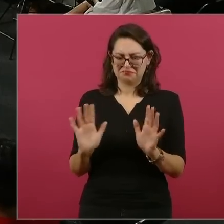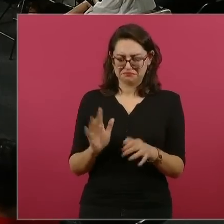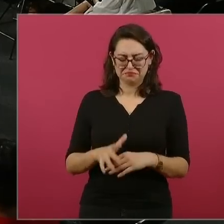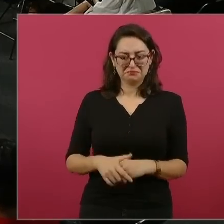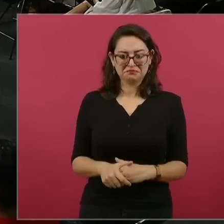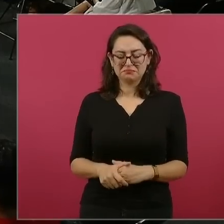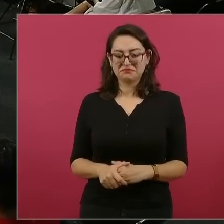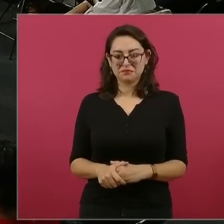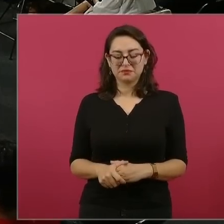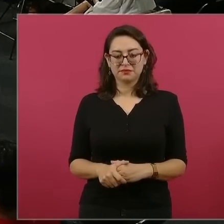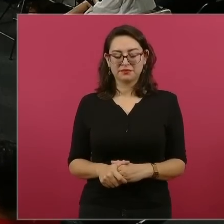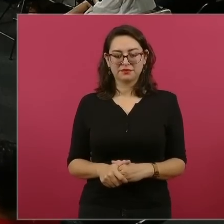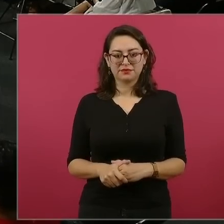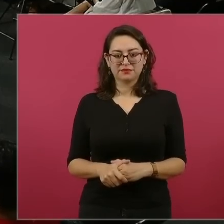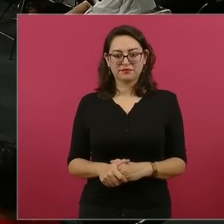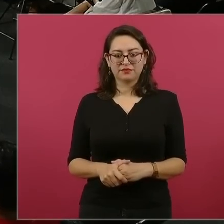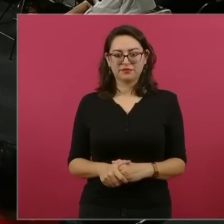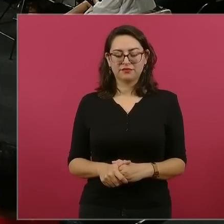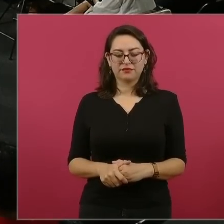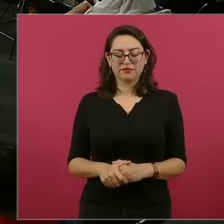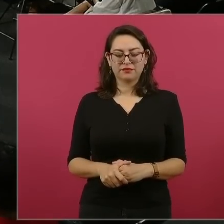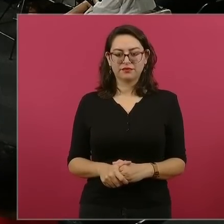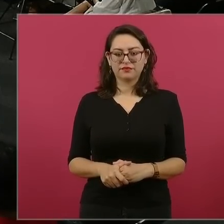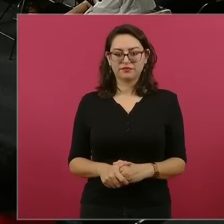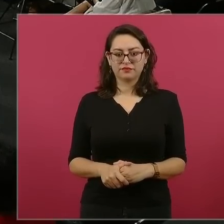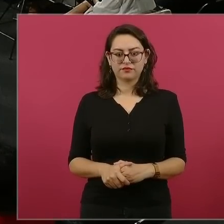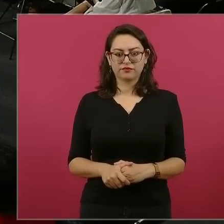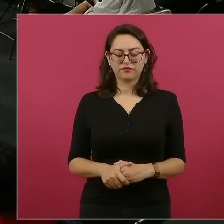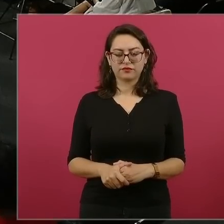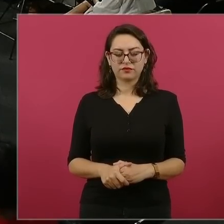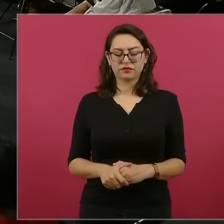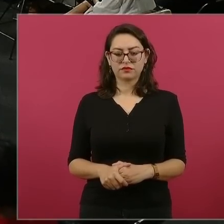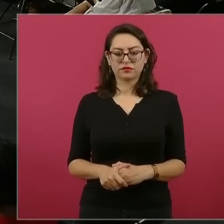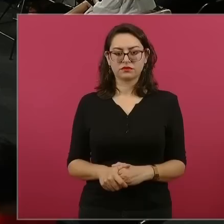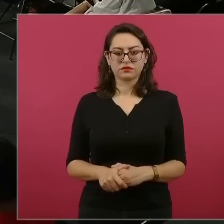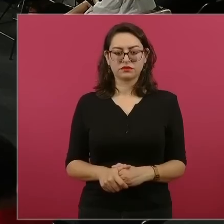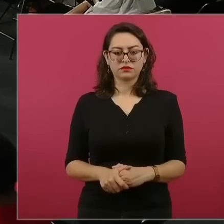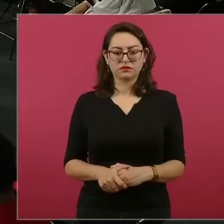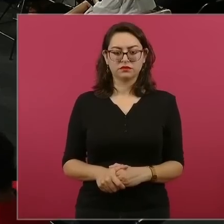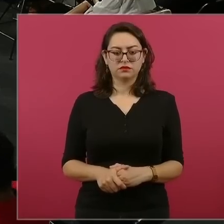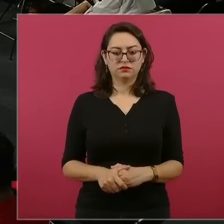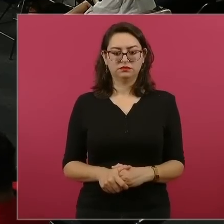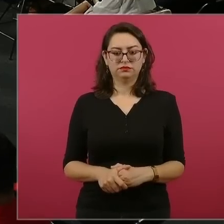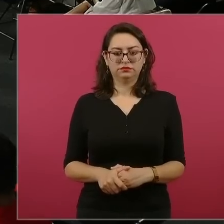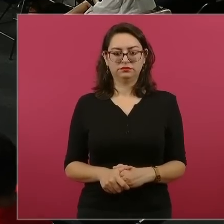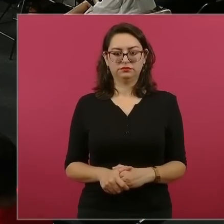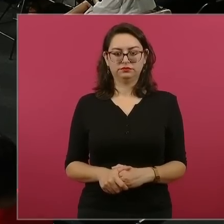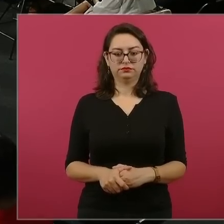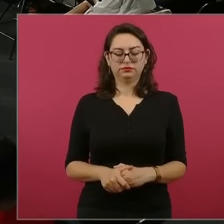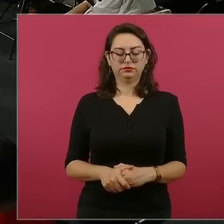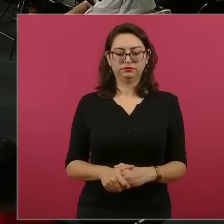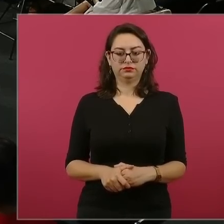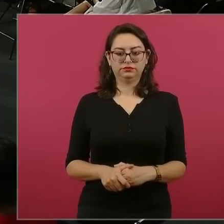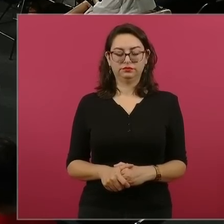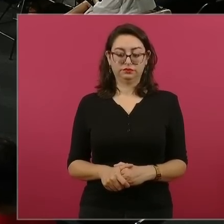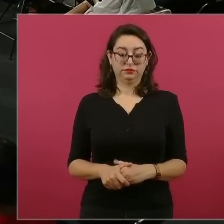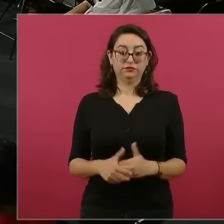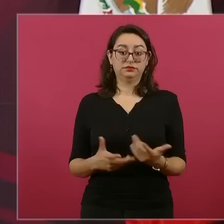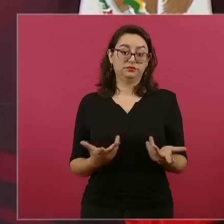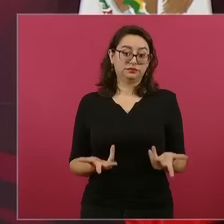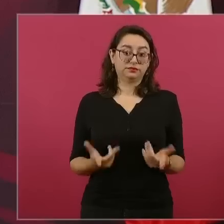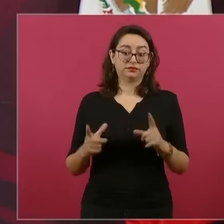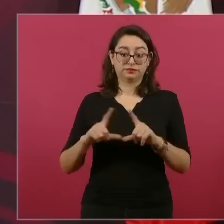Pero claro que el país tiene muchas